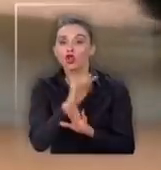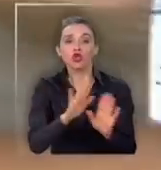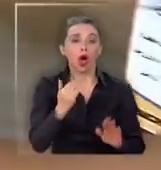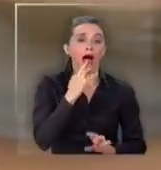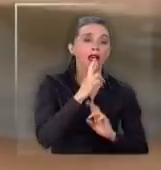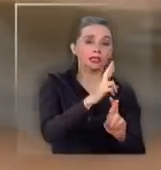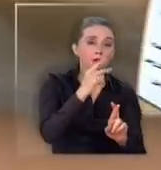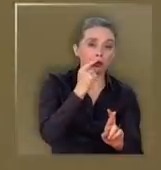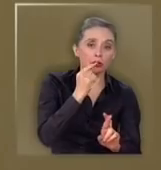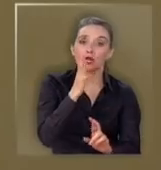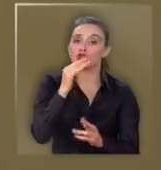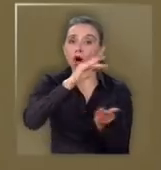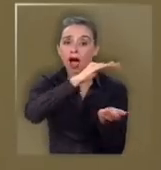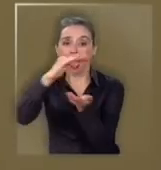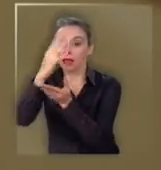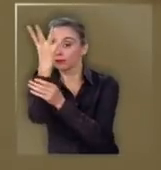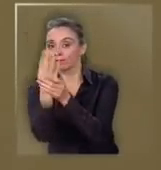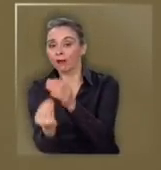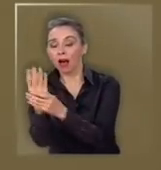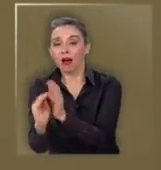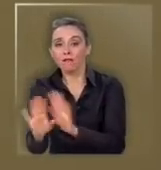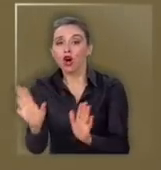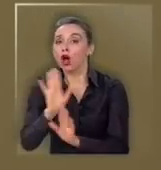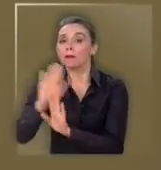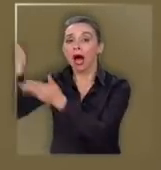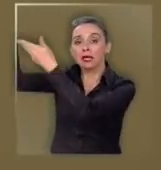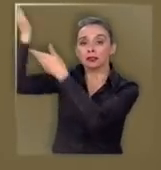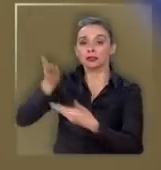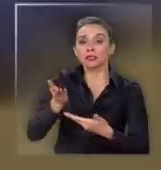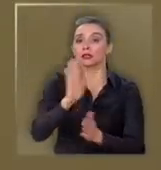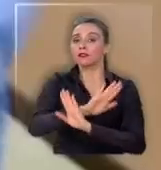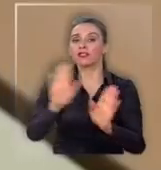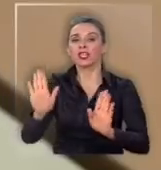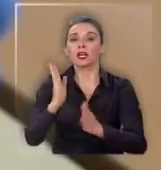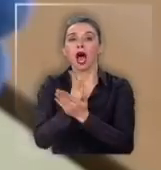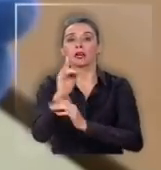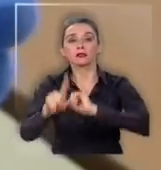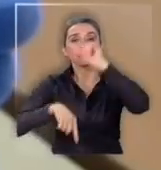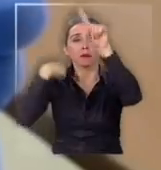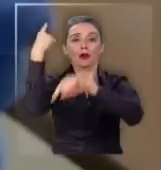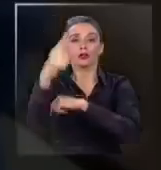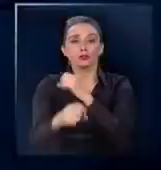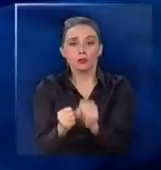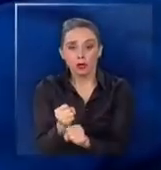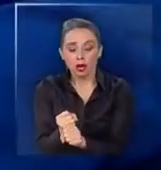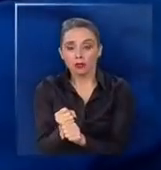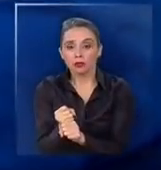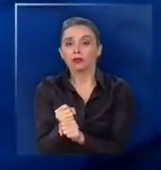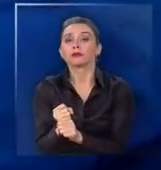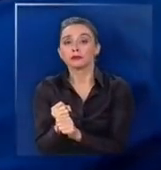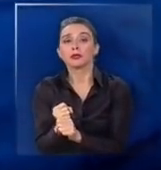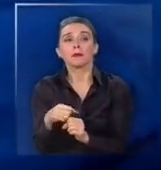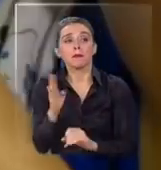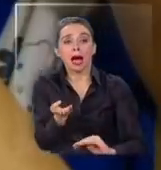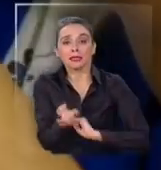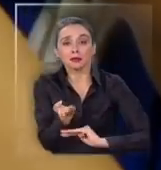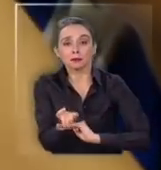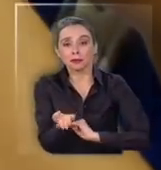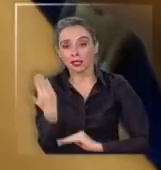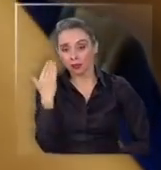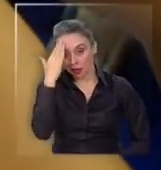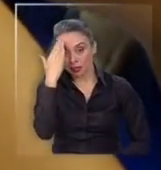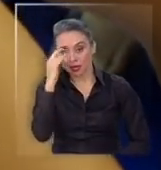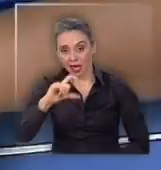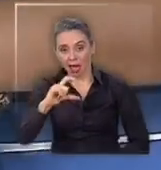contamos con el stock del producto. Ya no nos llegan. De aquí hasta el próximo año. Correcto. Ha sido lo más requerido en los últimos